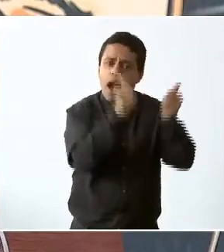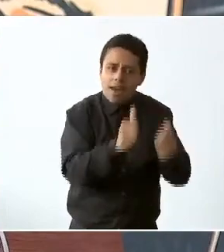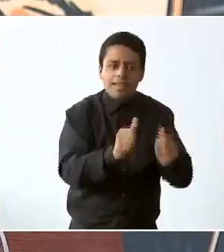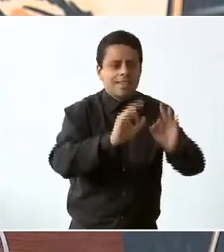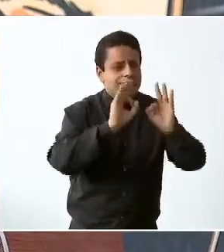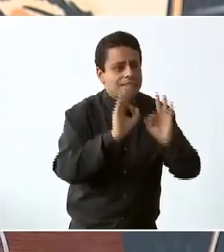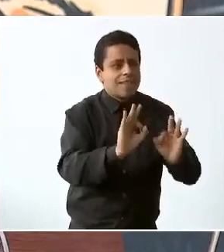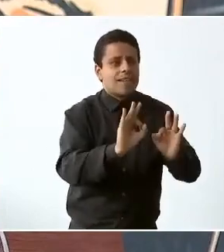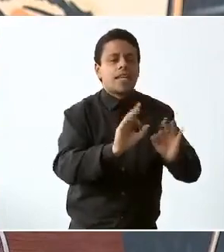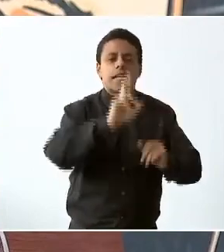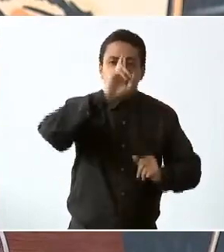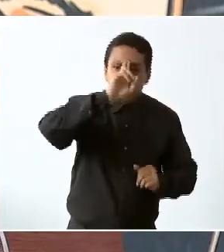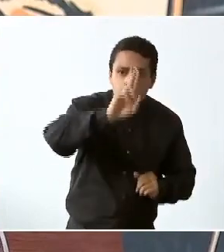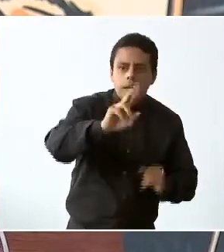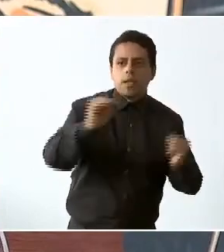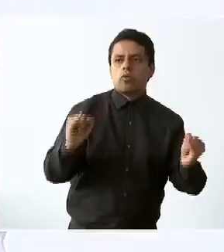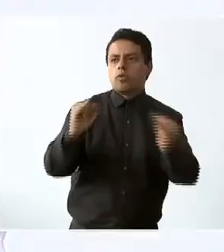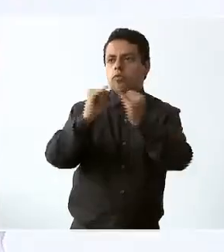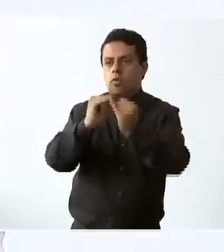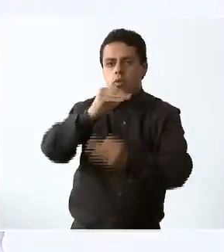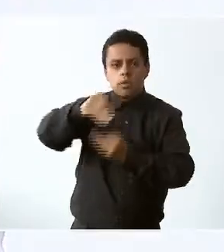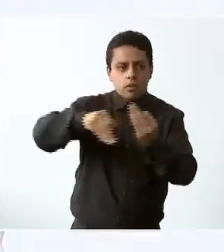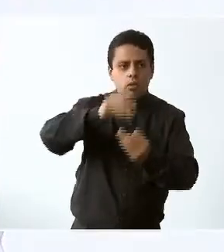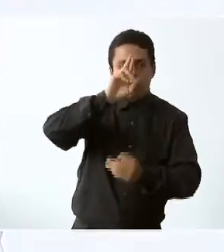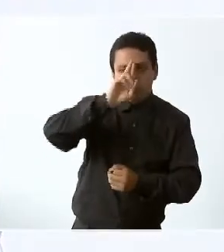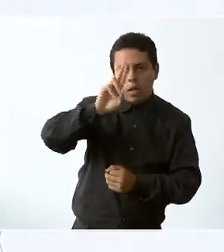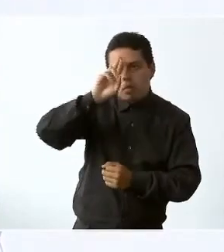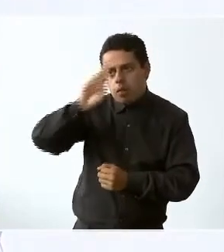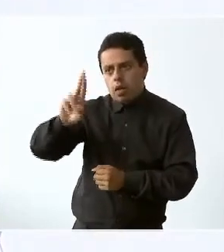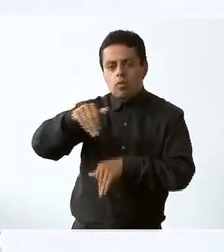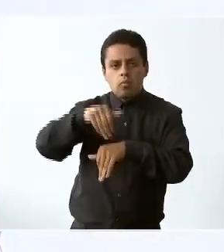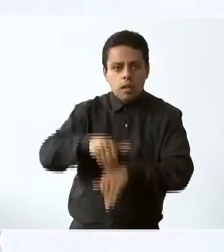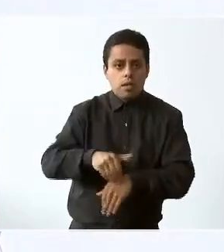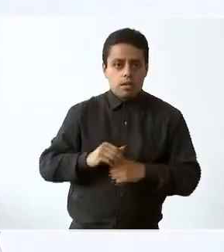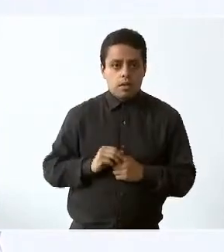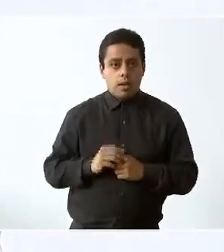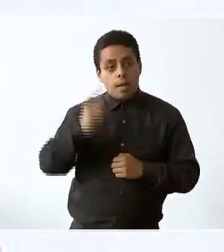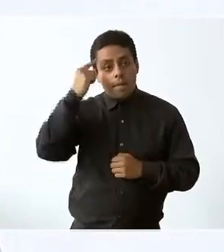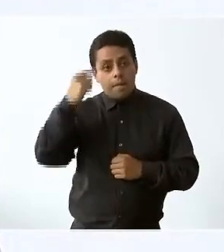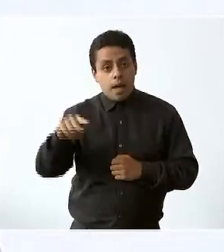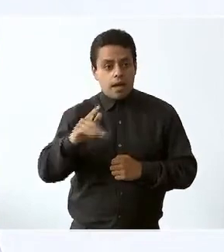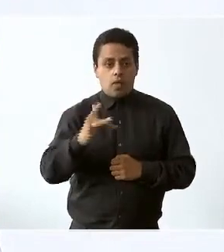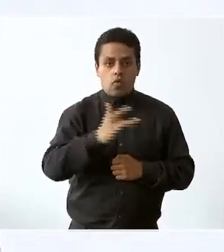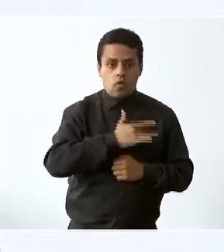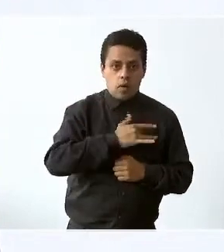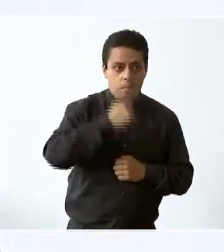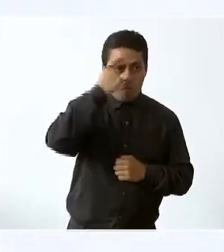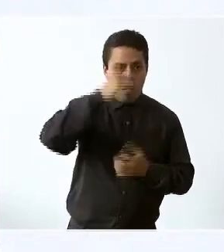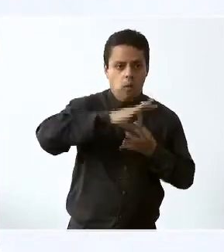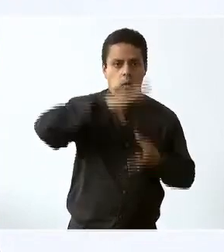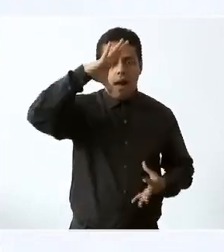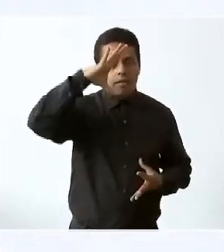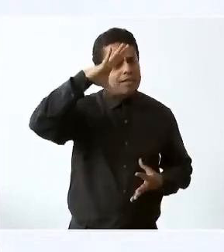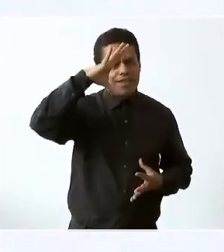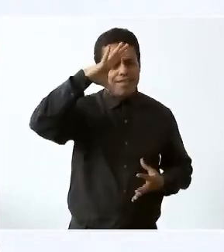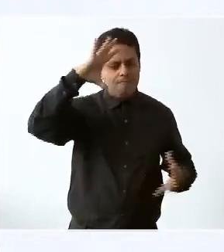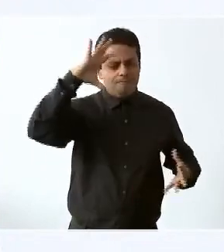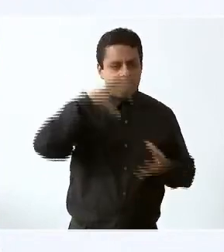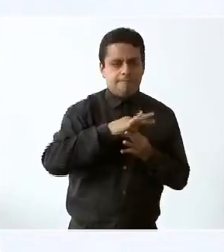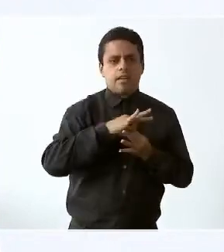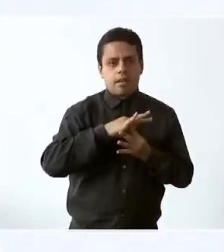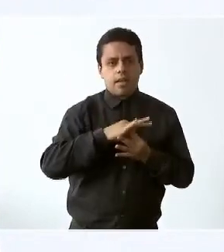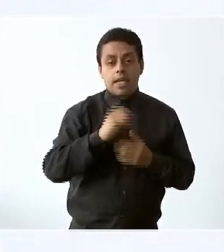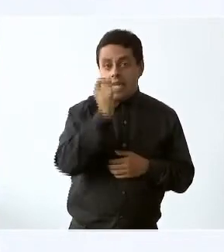respeto democrático a las instituciones, para que el corazón no se separe de la razón y para que las